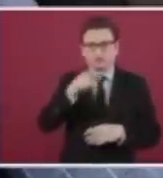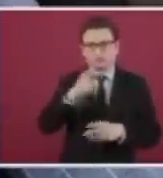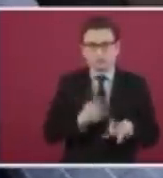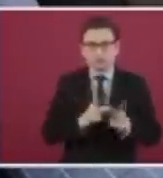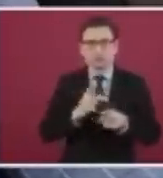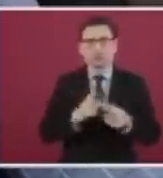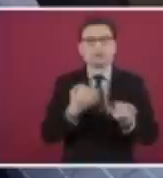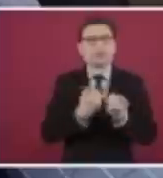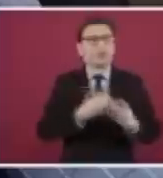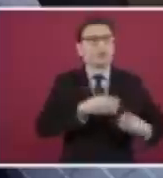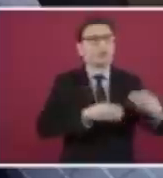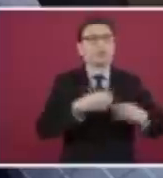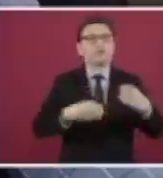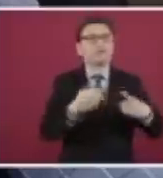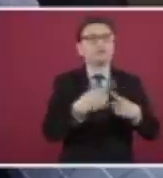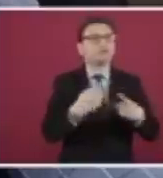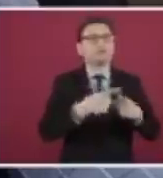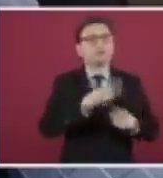jueces, pues para